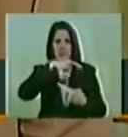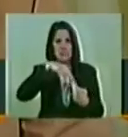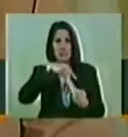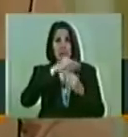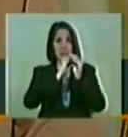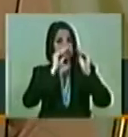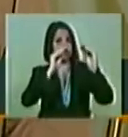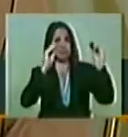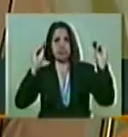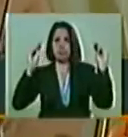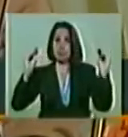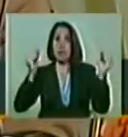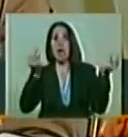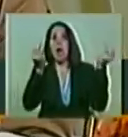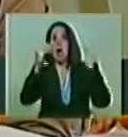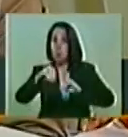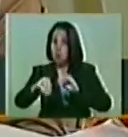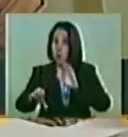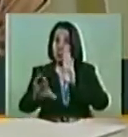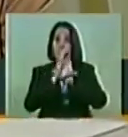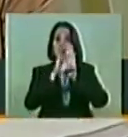de acuerdo a la Constitución.